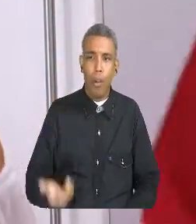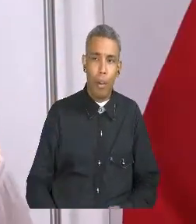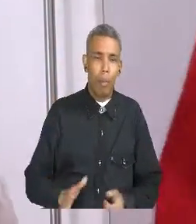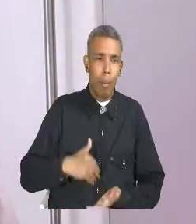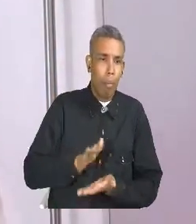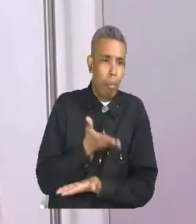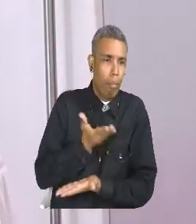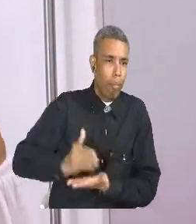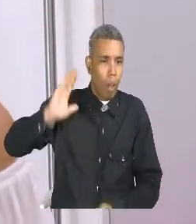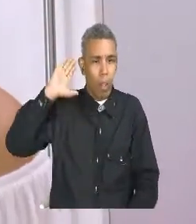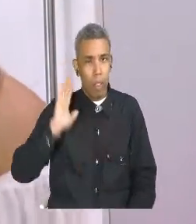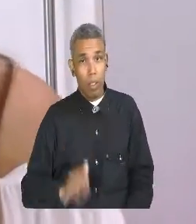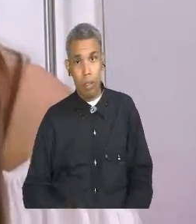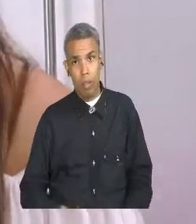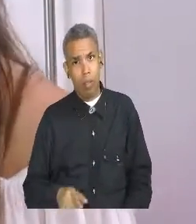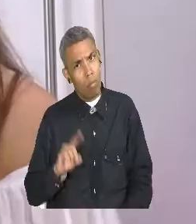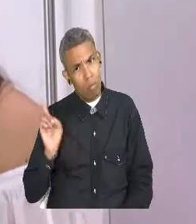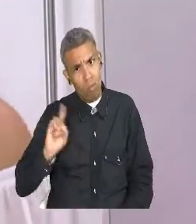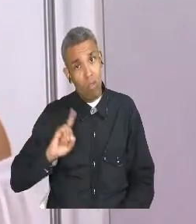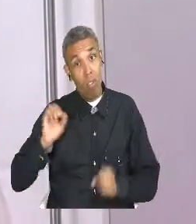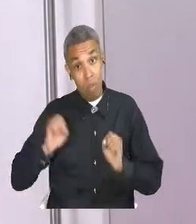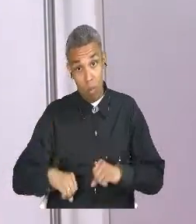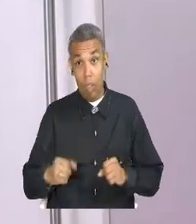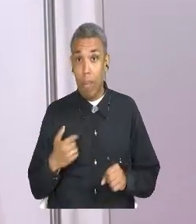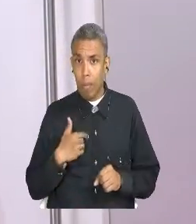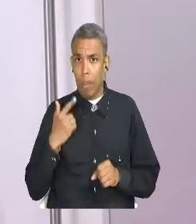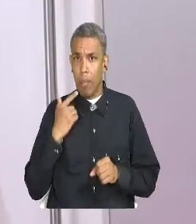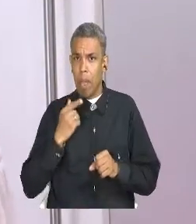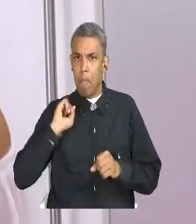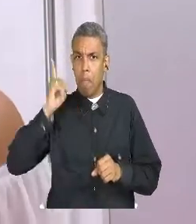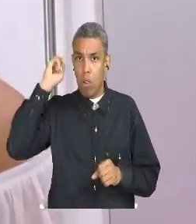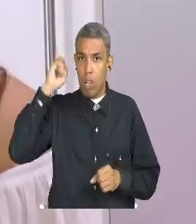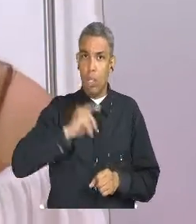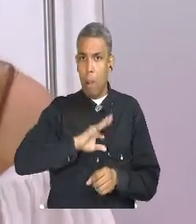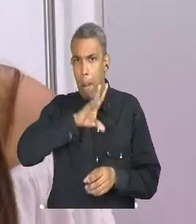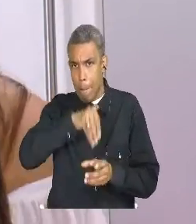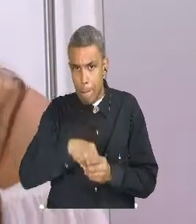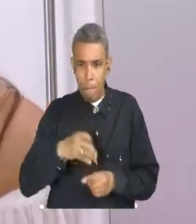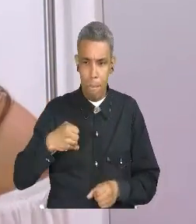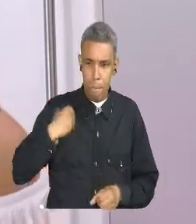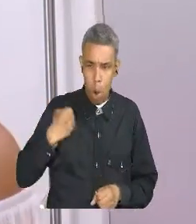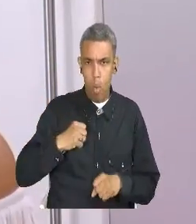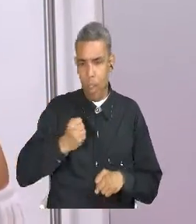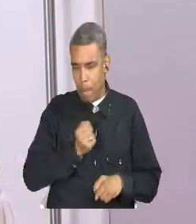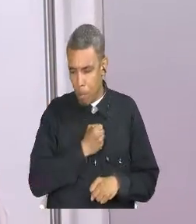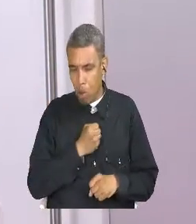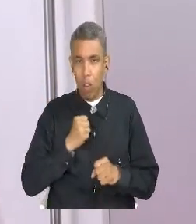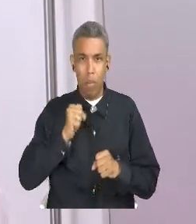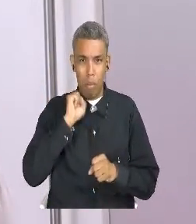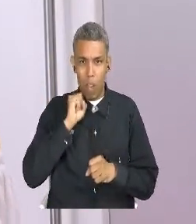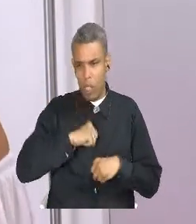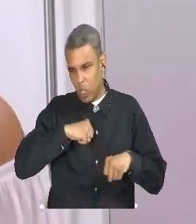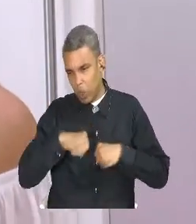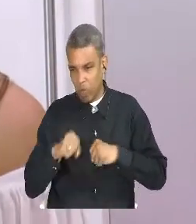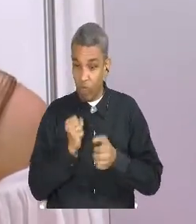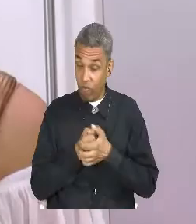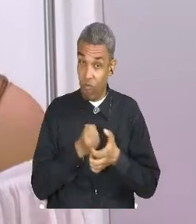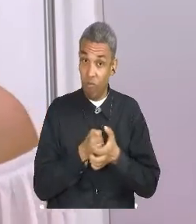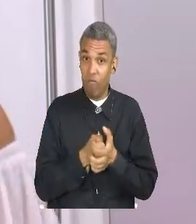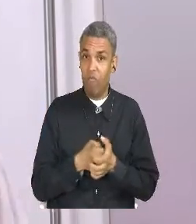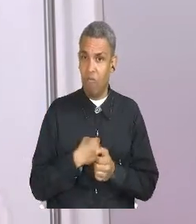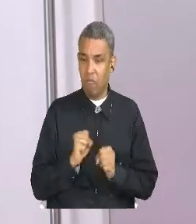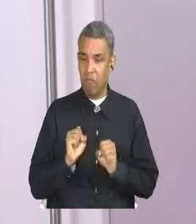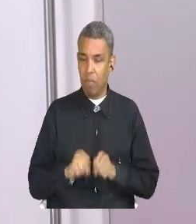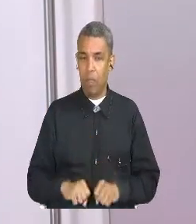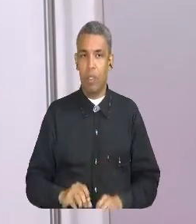de personas nuevas, caras nuevas, con ganas de trabajar, con amor a Barranca Bermeja, y eso lo tenemos nosotros